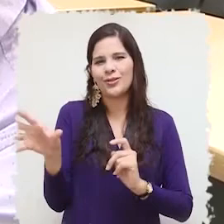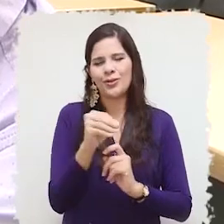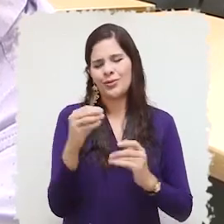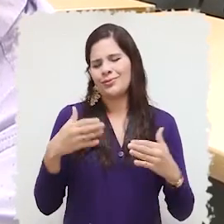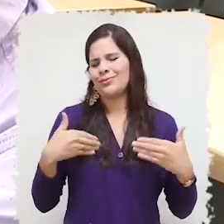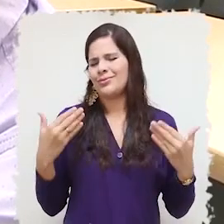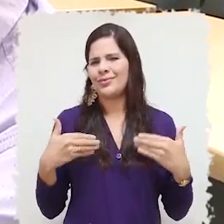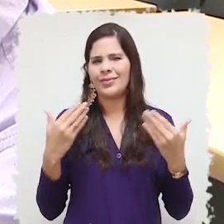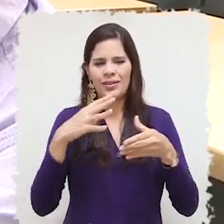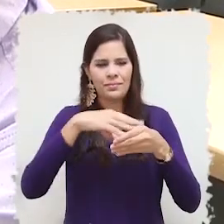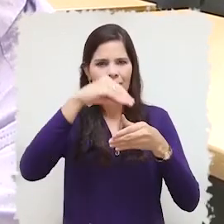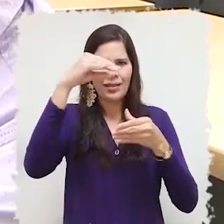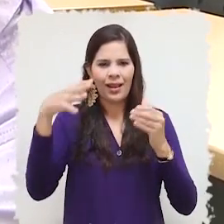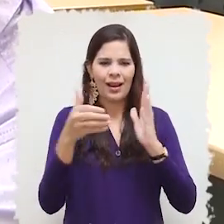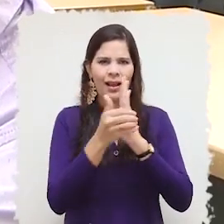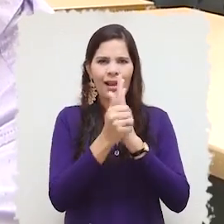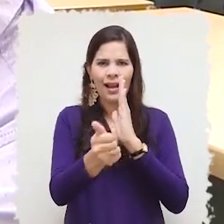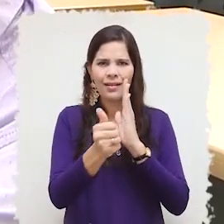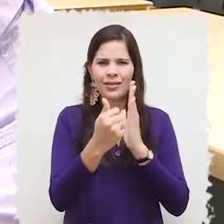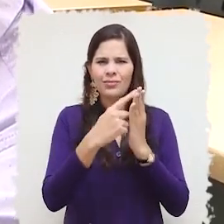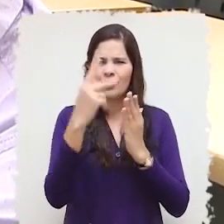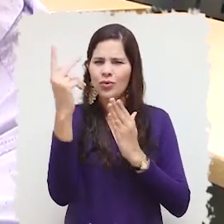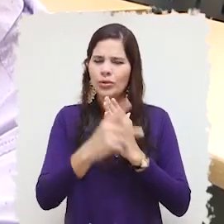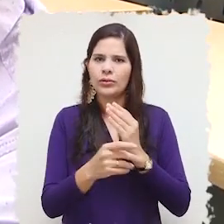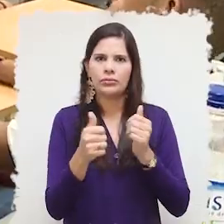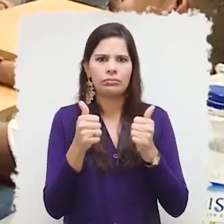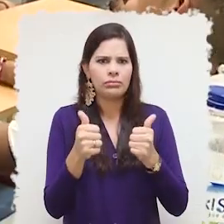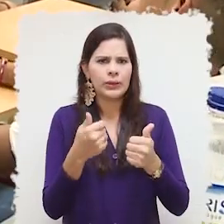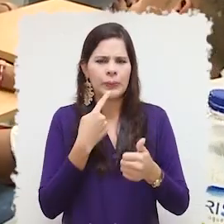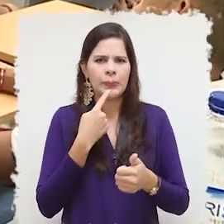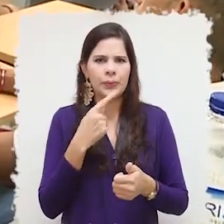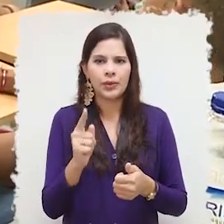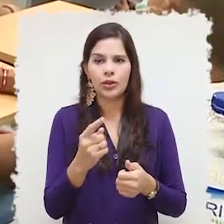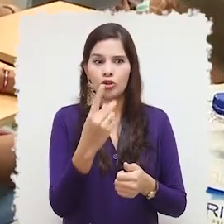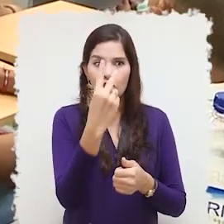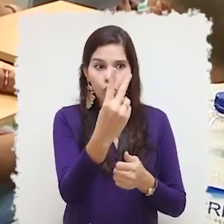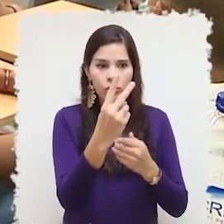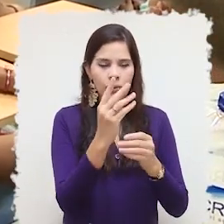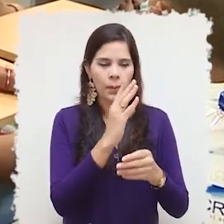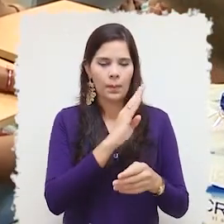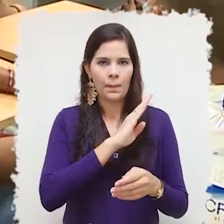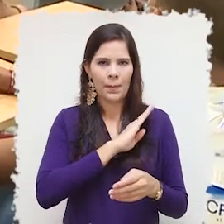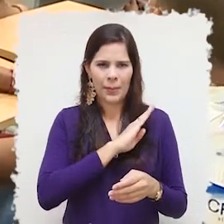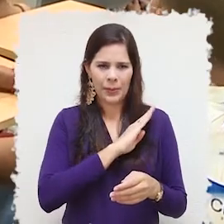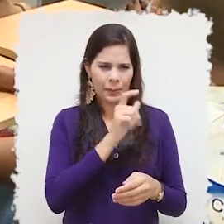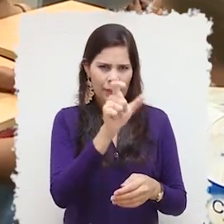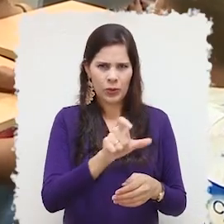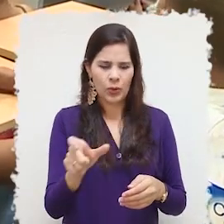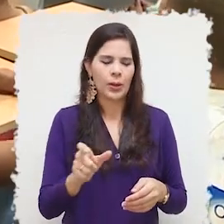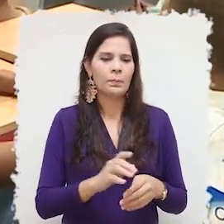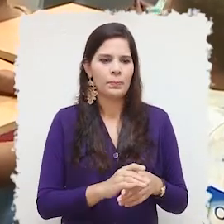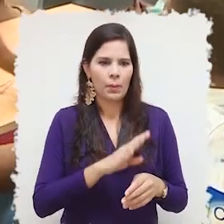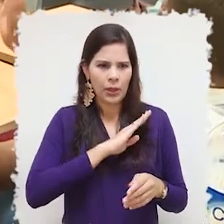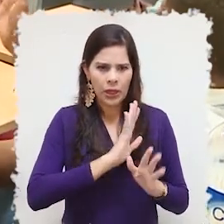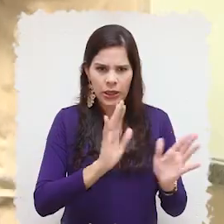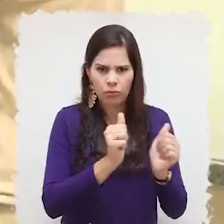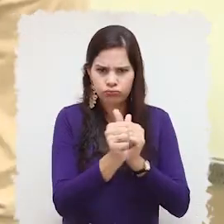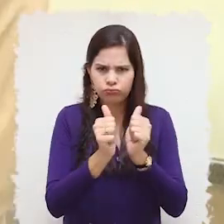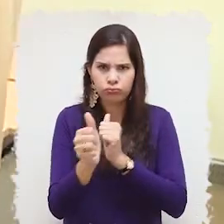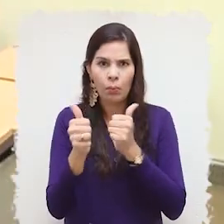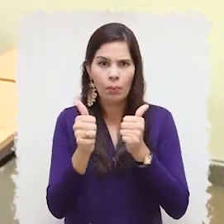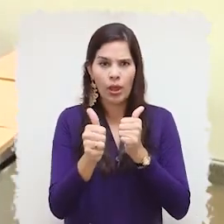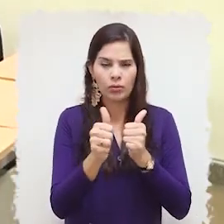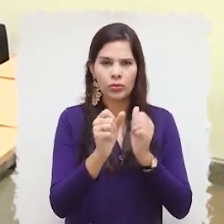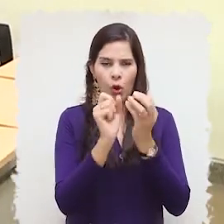Magdalena es el único en su especie que otorga cupos directos a los dos bachilleres que obtengan los mejores resultados en